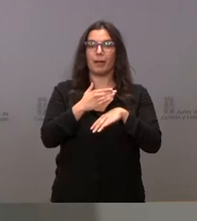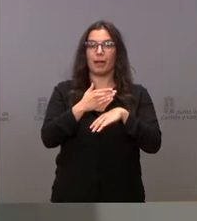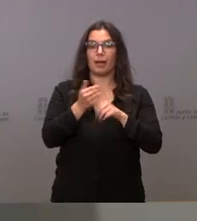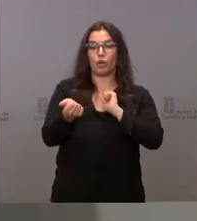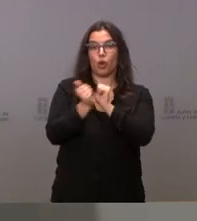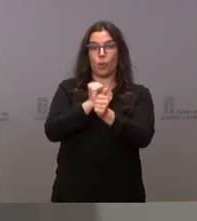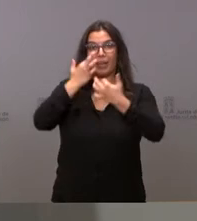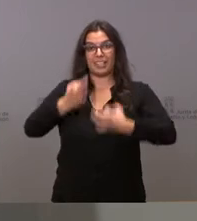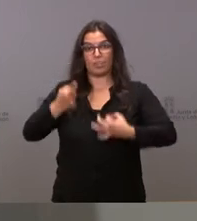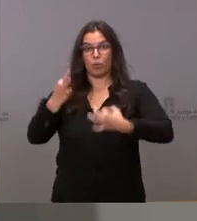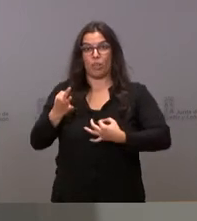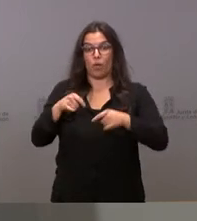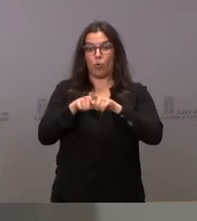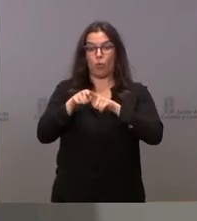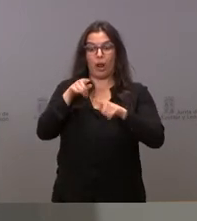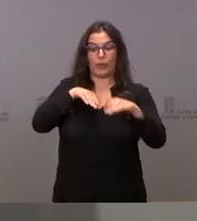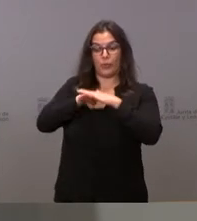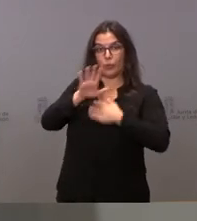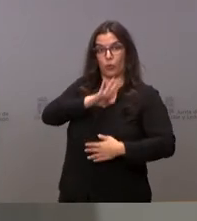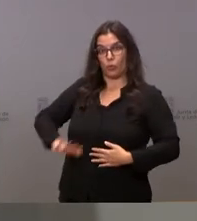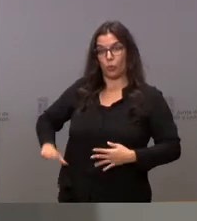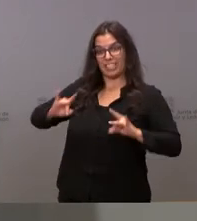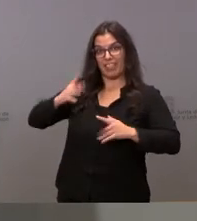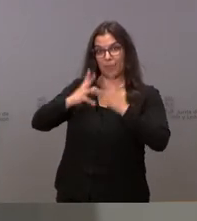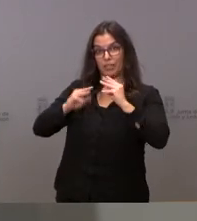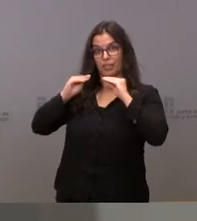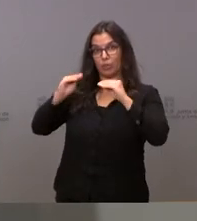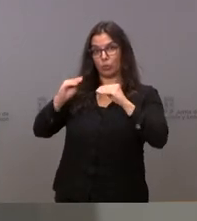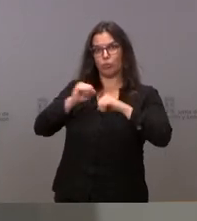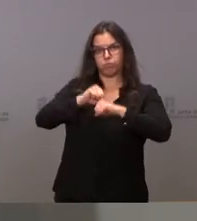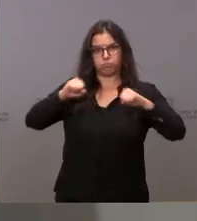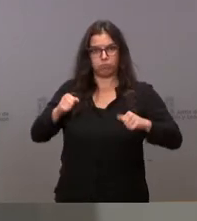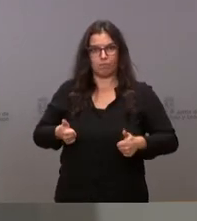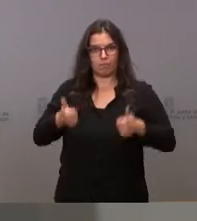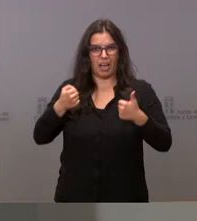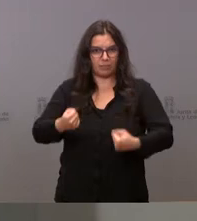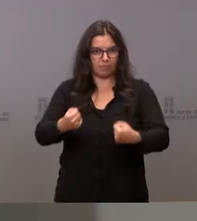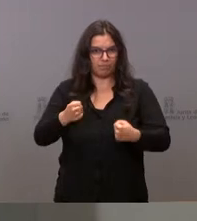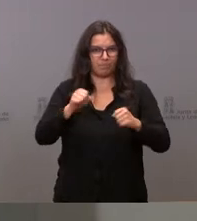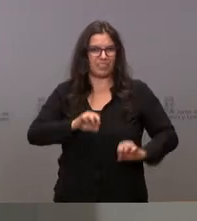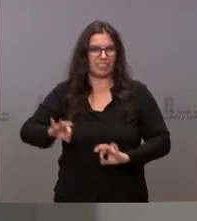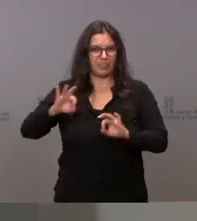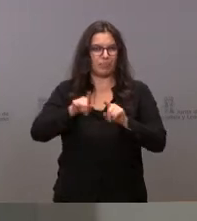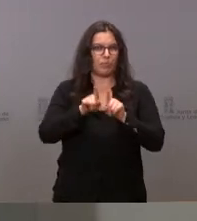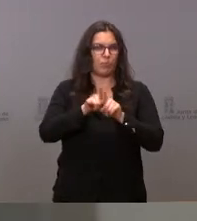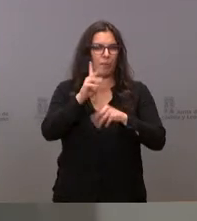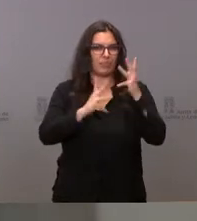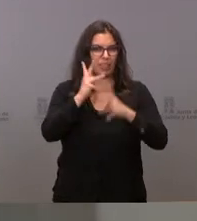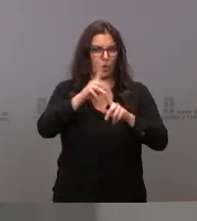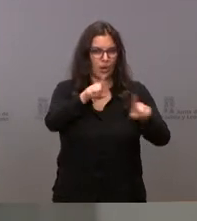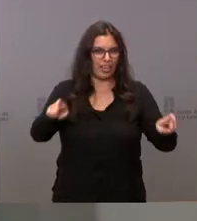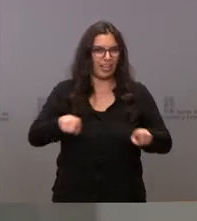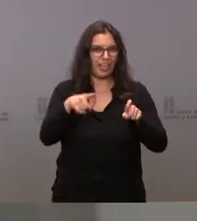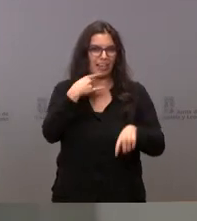seguridad y de respaldo en sus sedes administrativas y de los sistemas de administración electrónica. Se trata